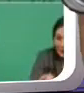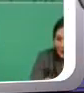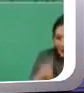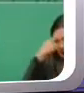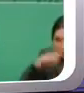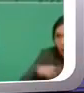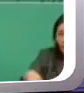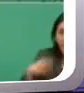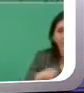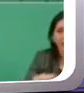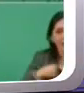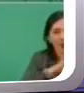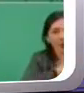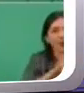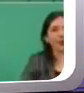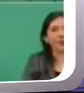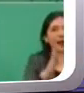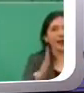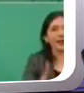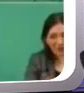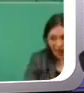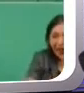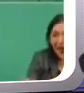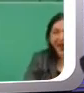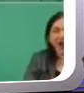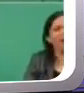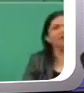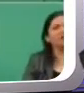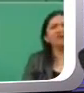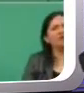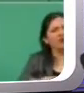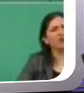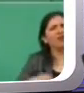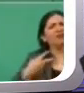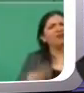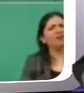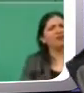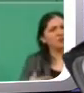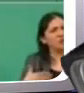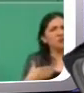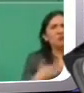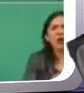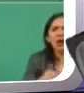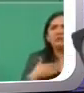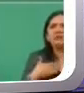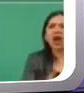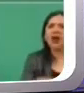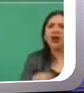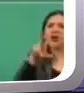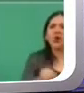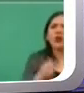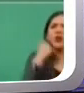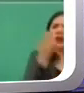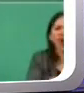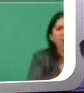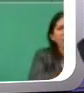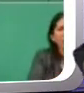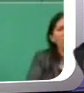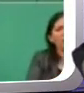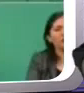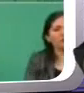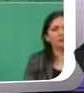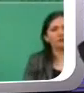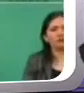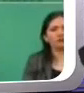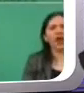presidente de la Cámara, Sergio Gutiérrez. Ojo con el dato. Él, una vez que votaron los consejeros y por